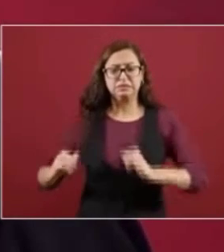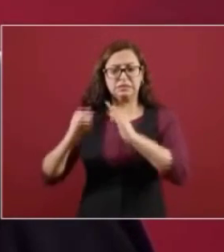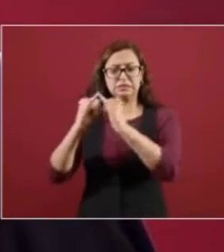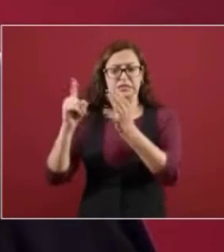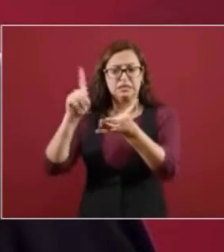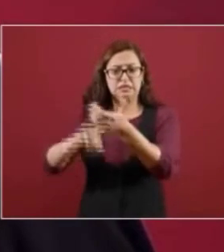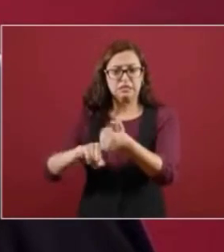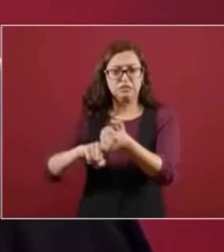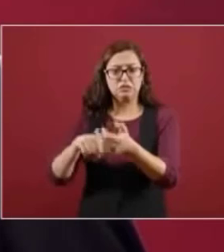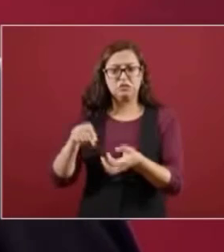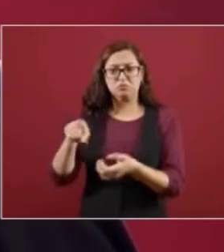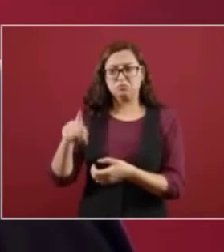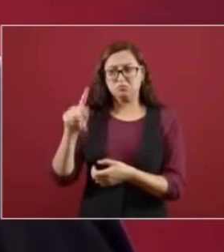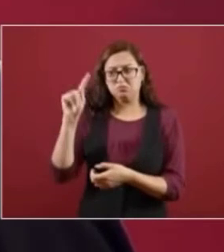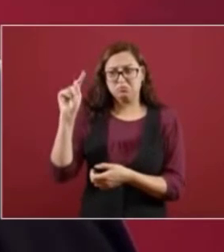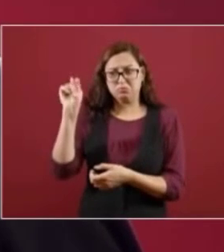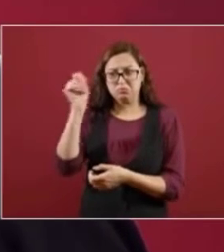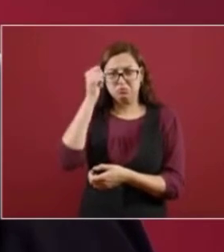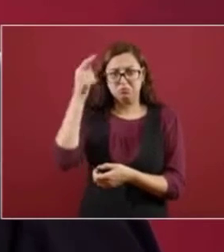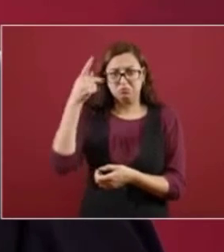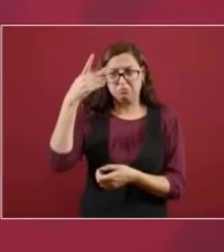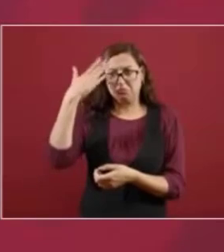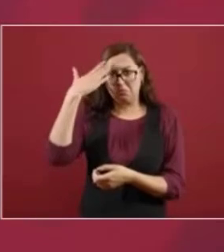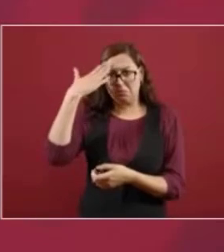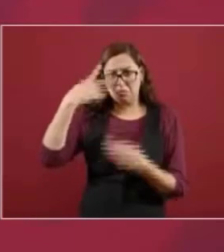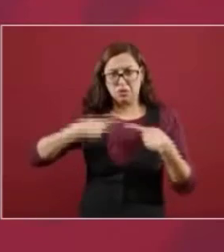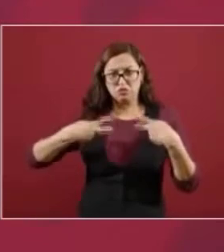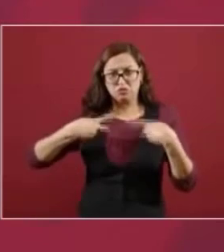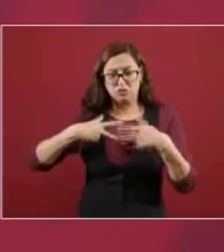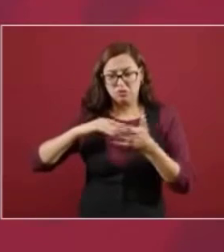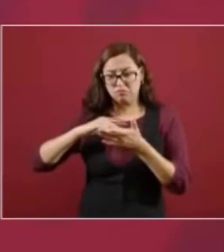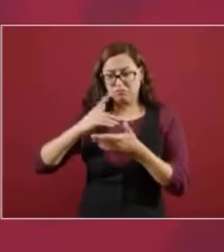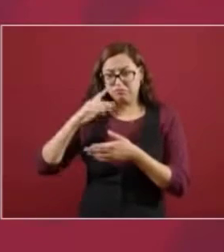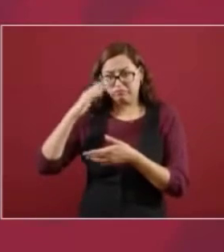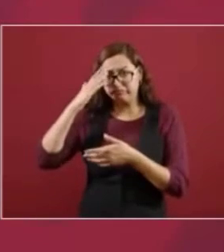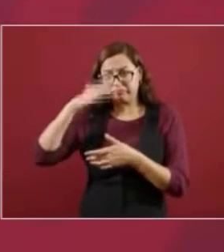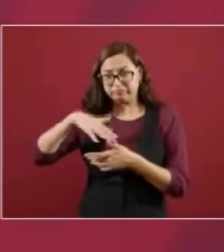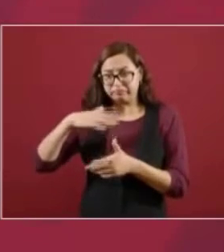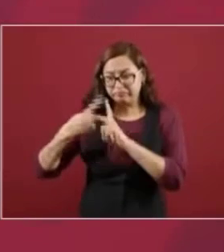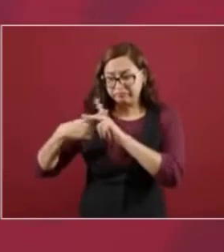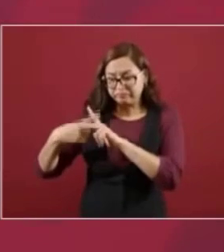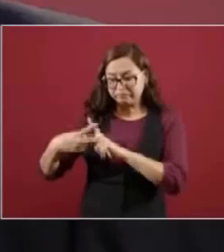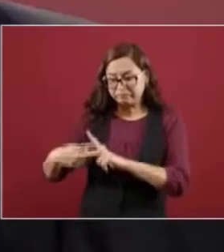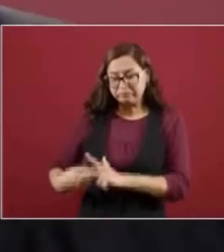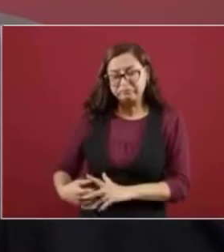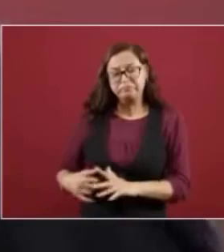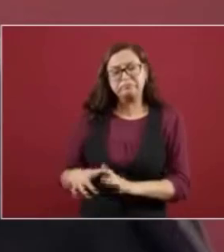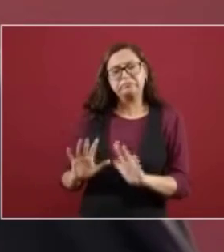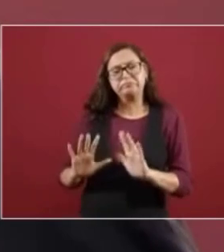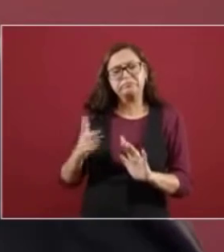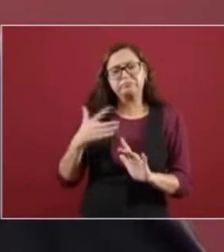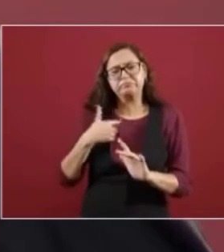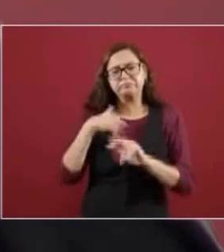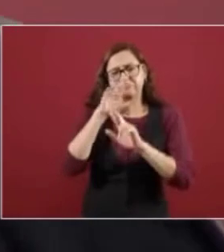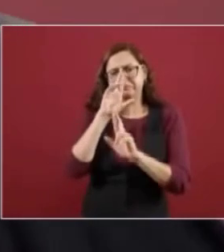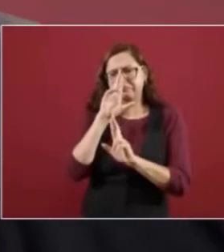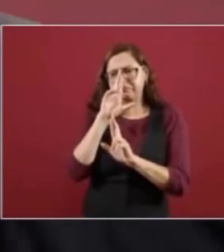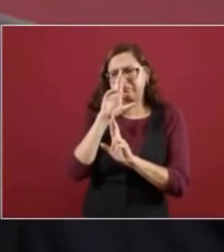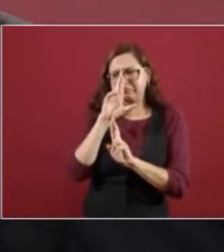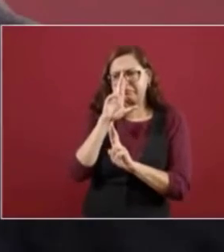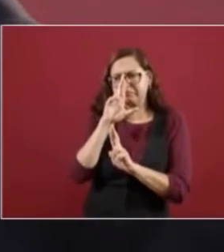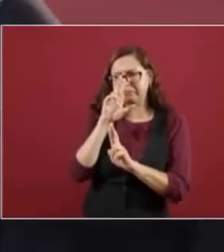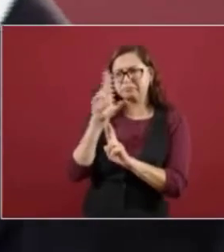respetémonos de Hacienda porque estamos actuando con responsabilidad